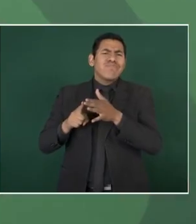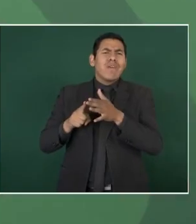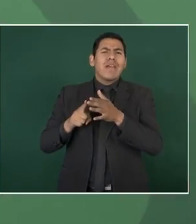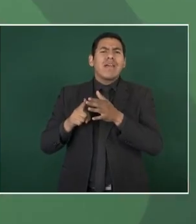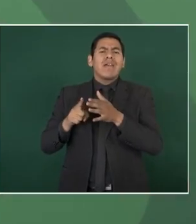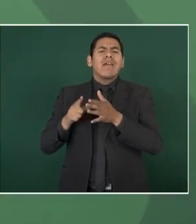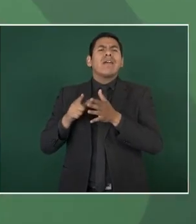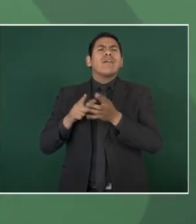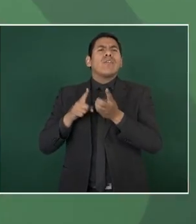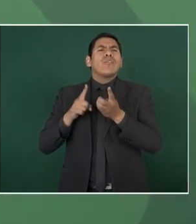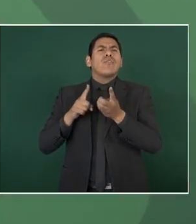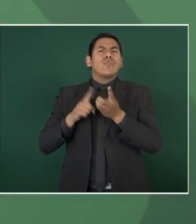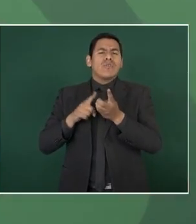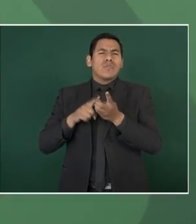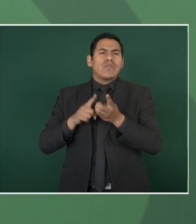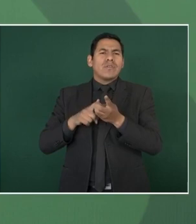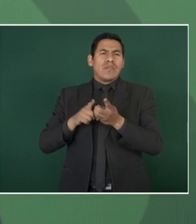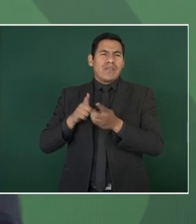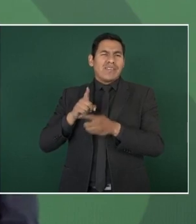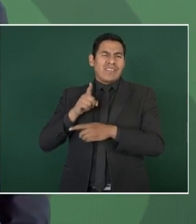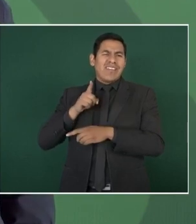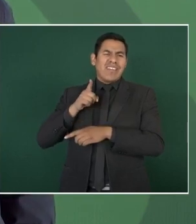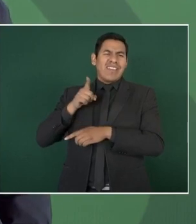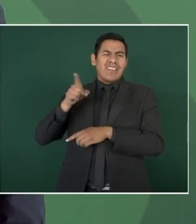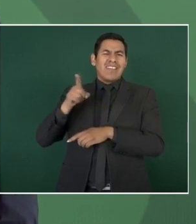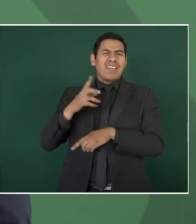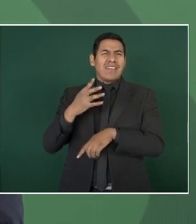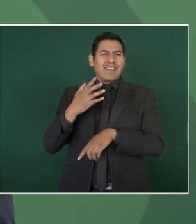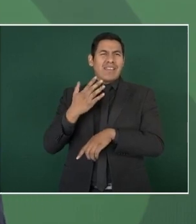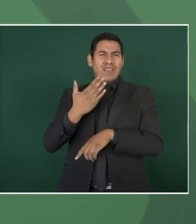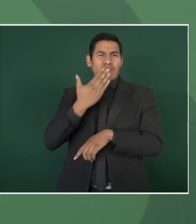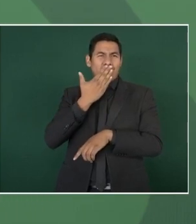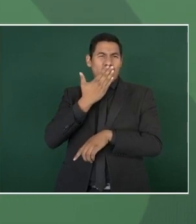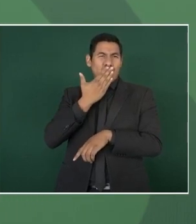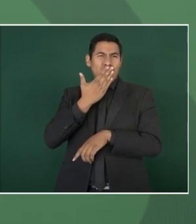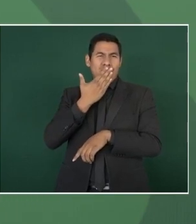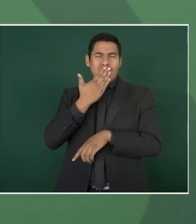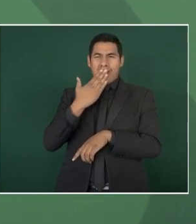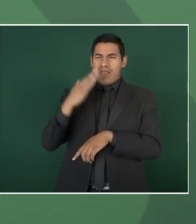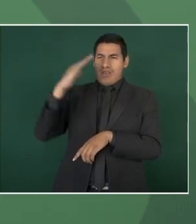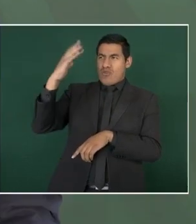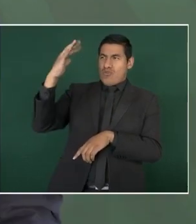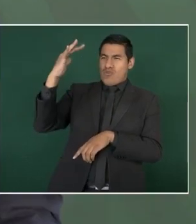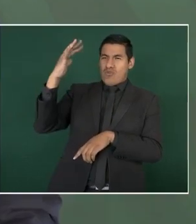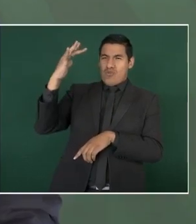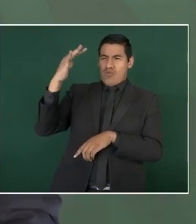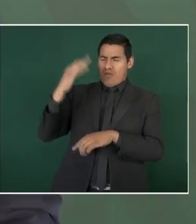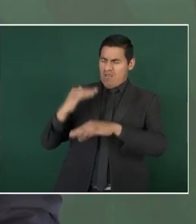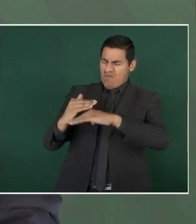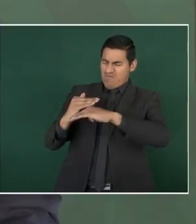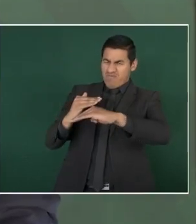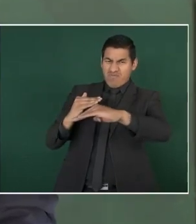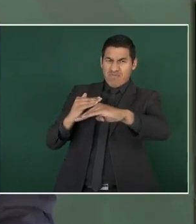que se está construyendo, planta solar en Sonora,